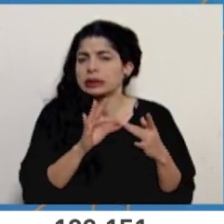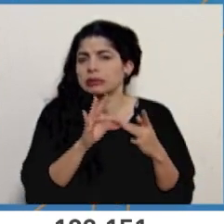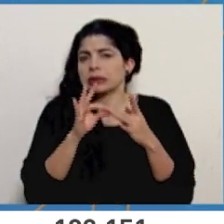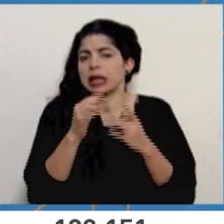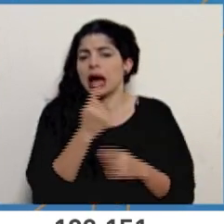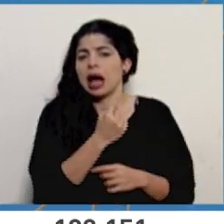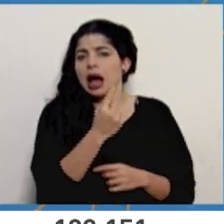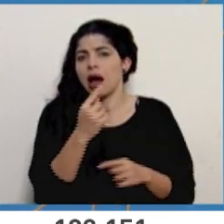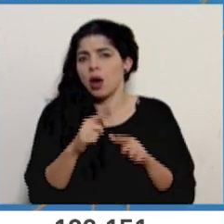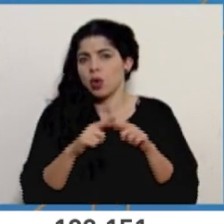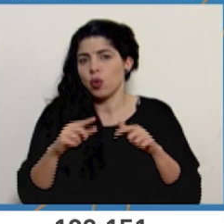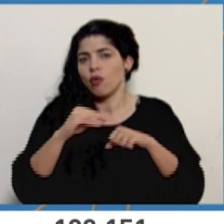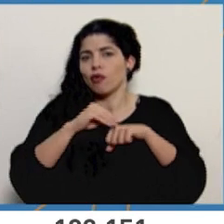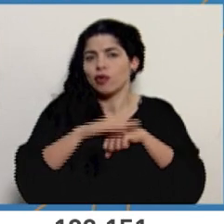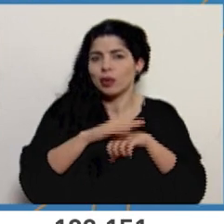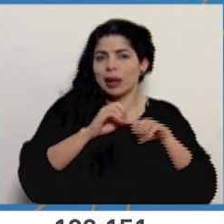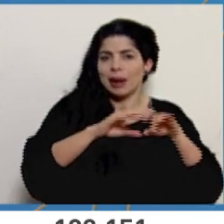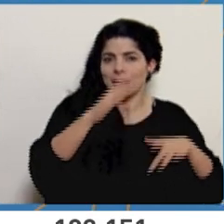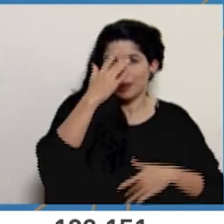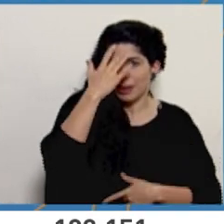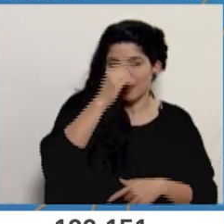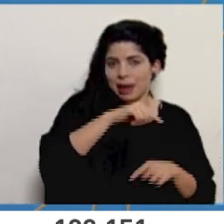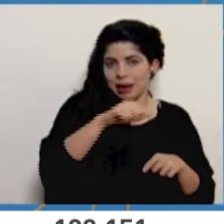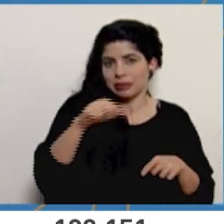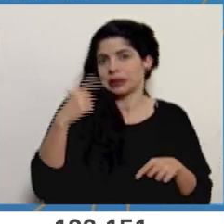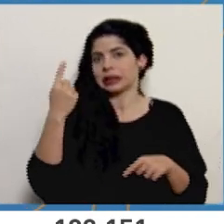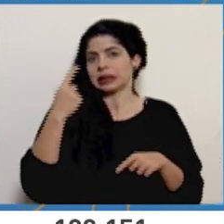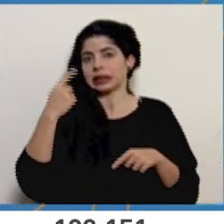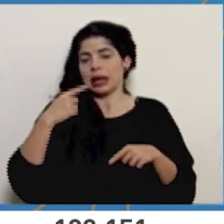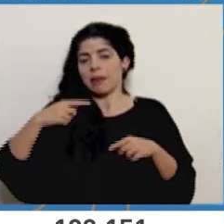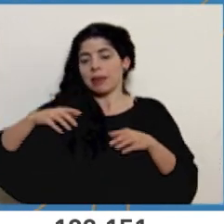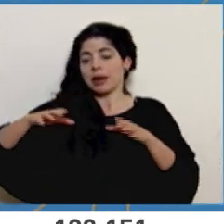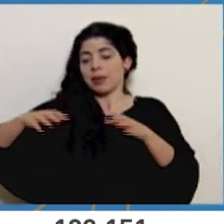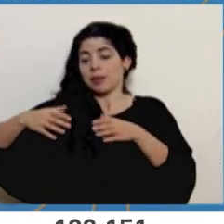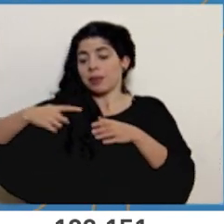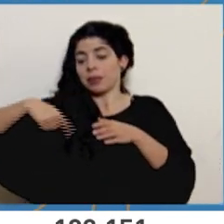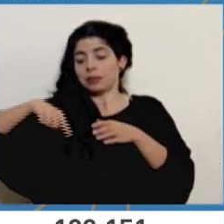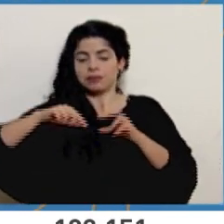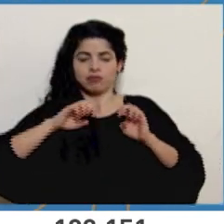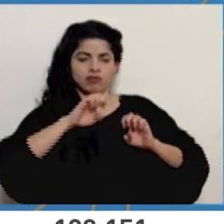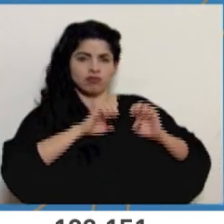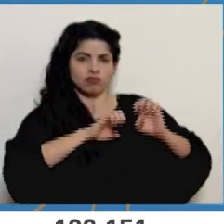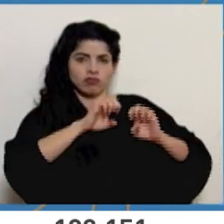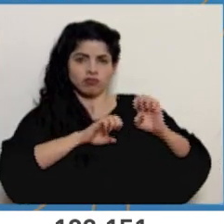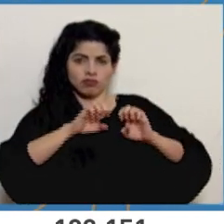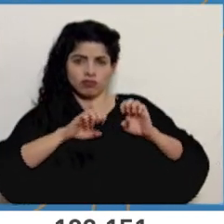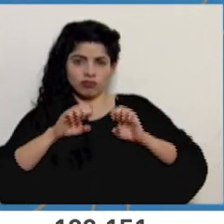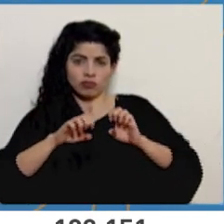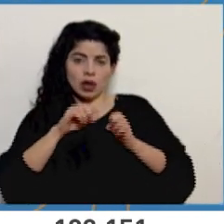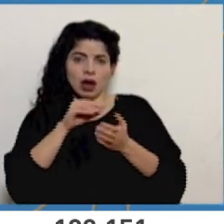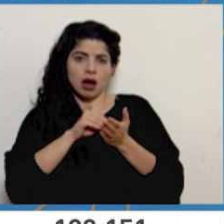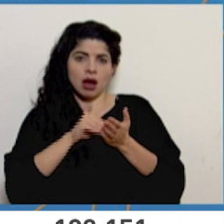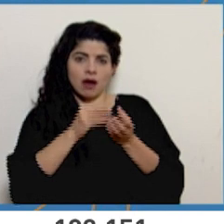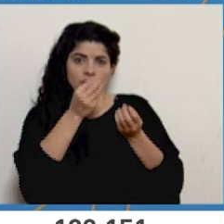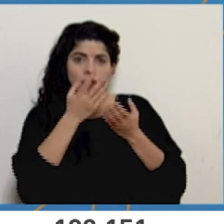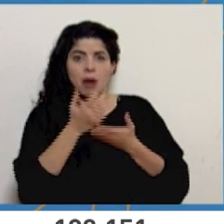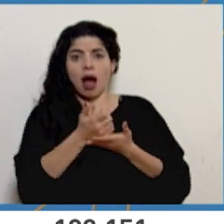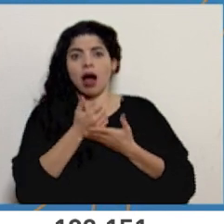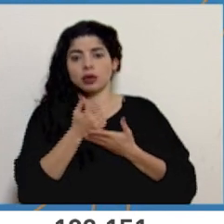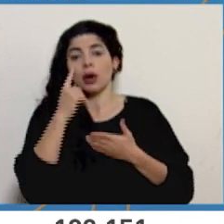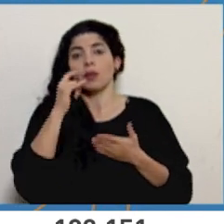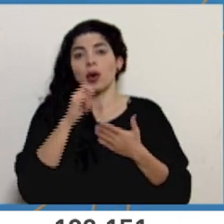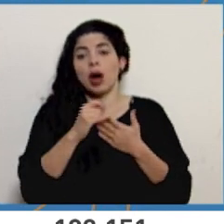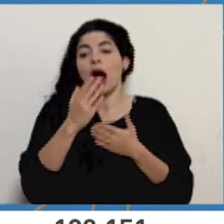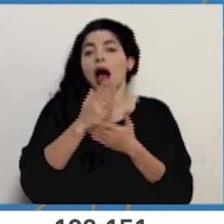variables epidemiológicas, que son las que se evalúan en el modelo, que también implican pues que en algunos